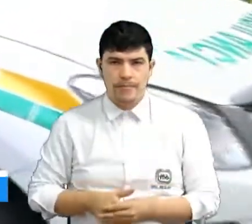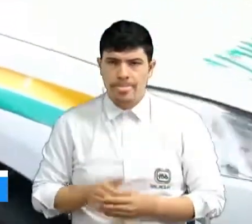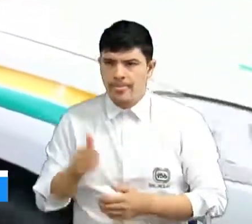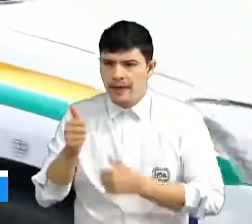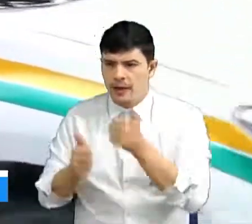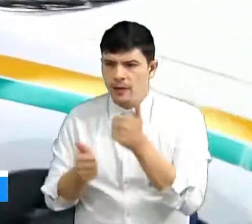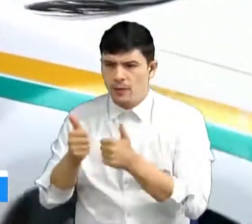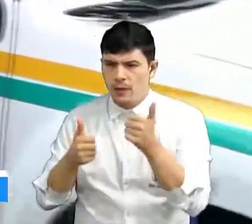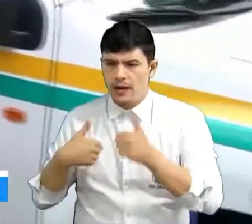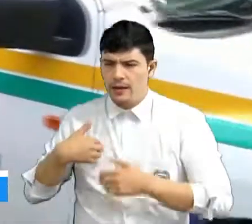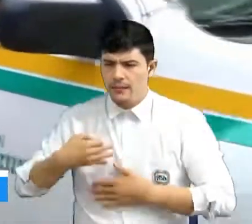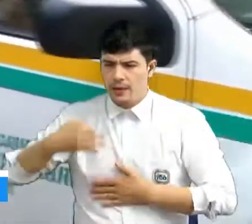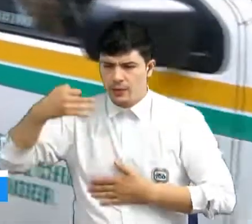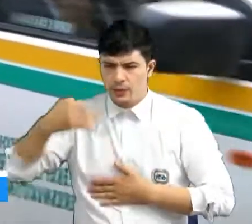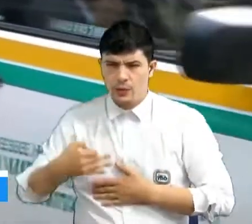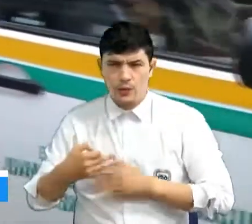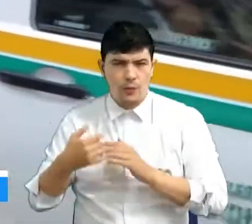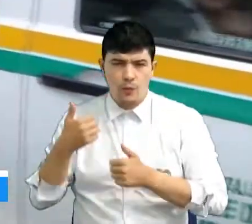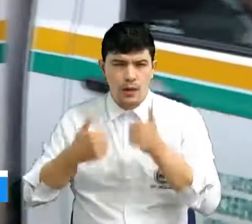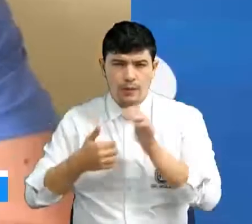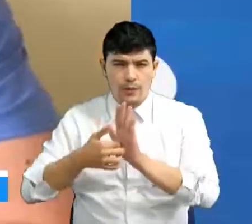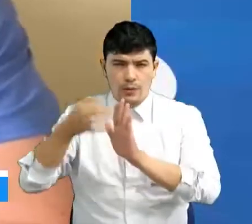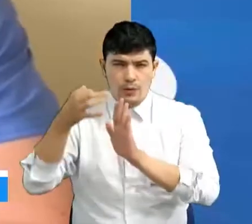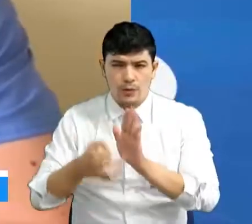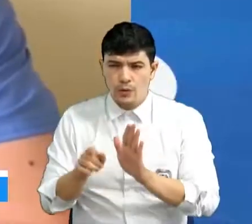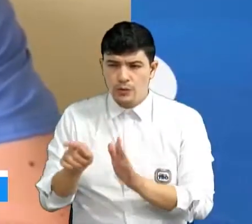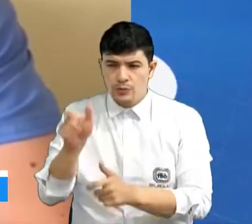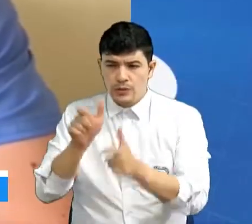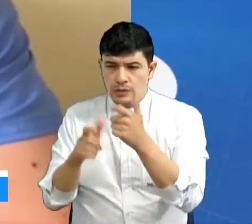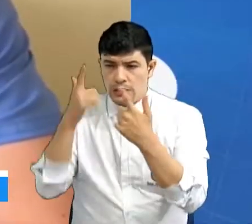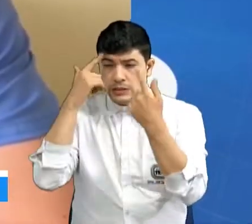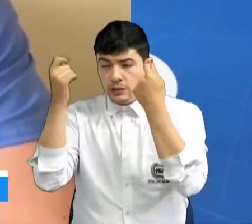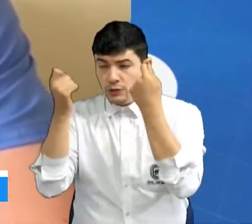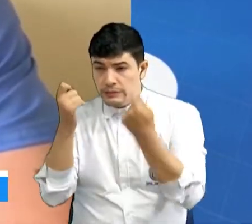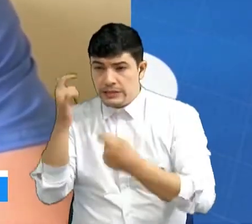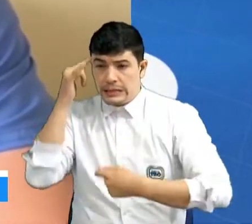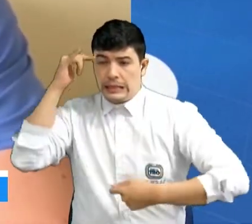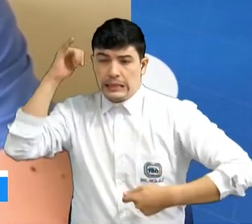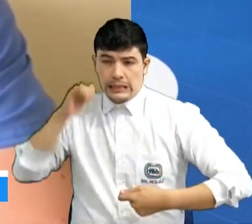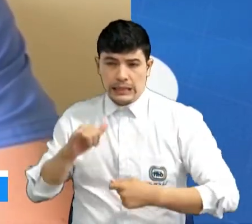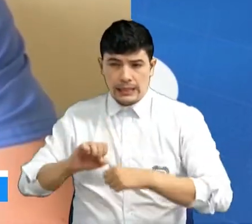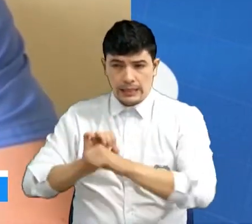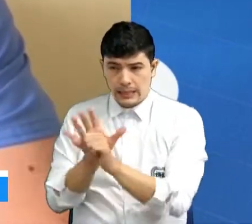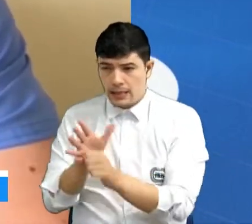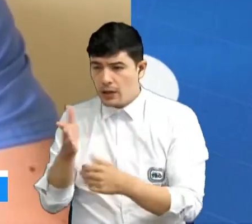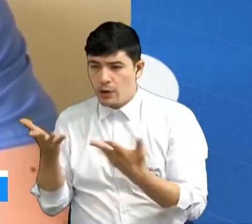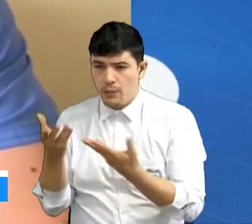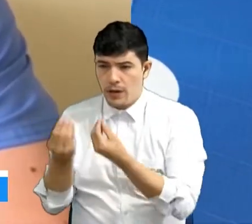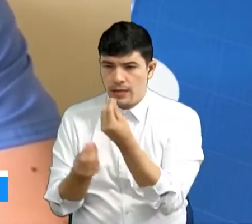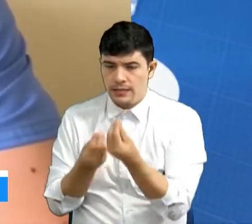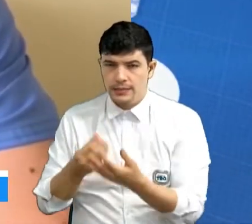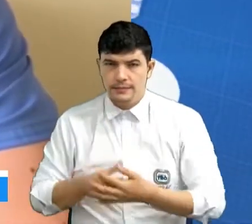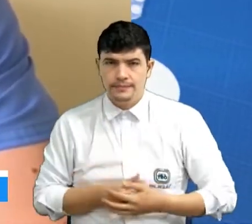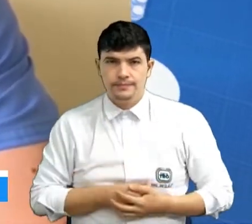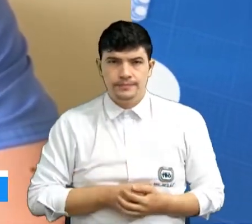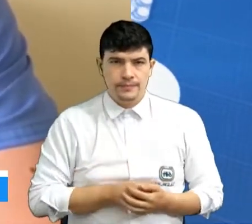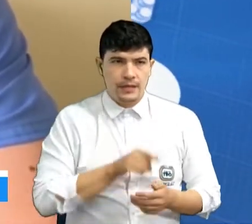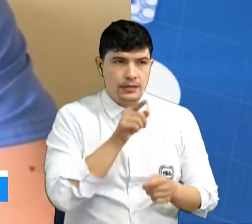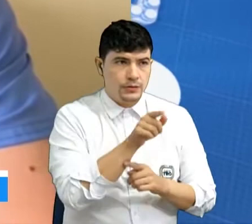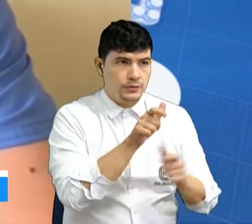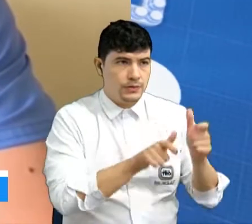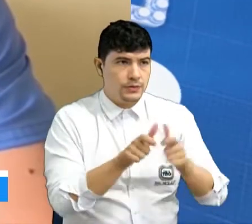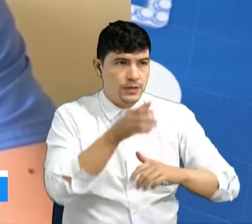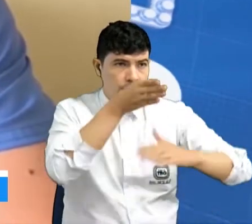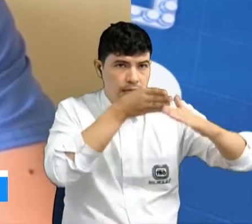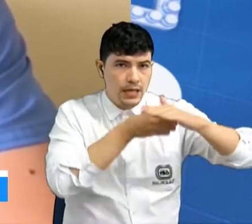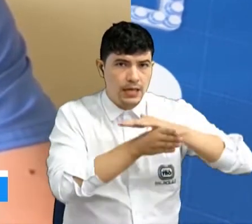de sospecha de un nuevo caso de coronavirus? Tenemos ese mecanismo de ingreso para los pacientes que ingresan al triaje de urgencias y tenemos